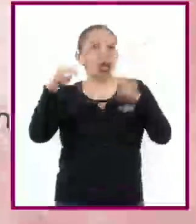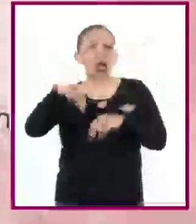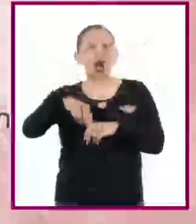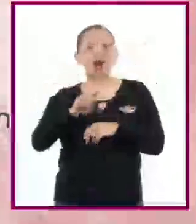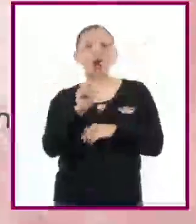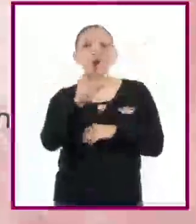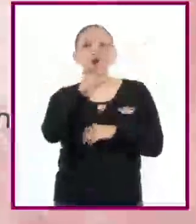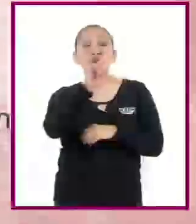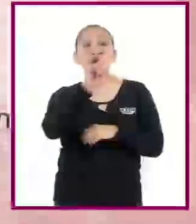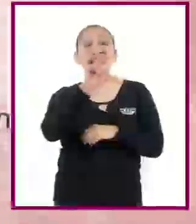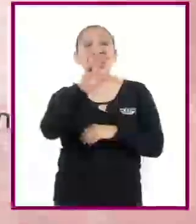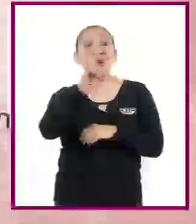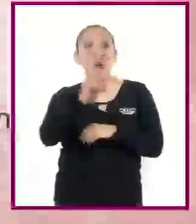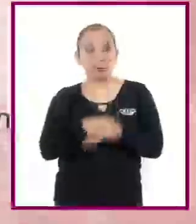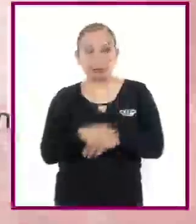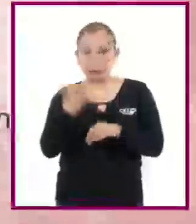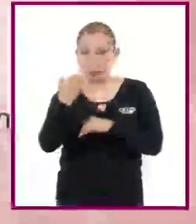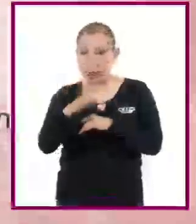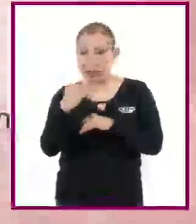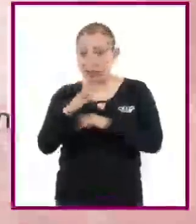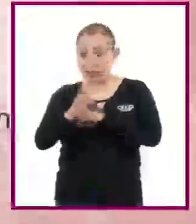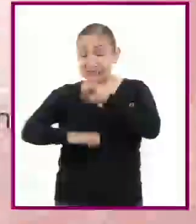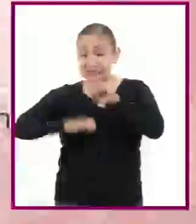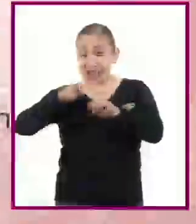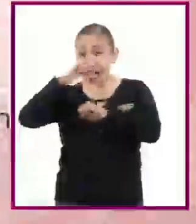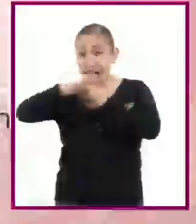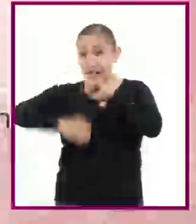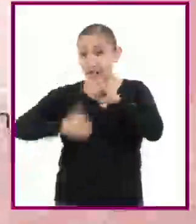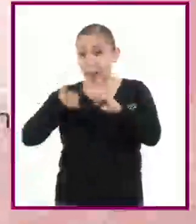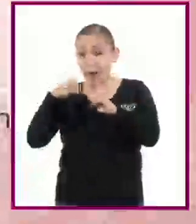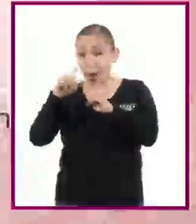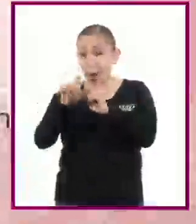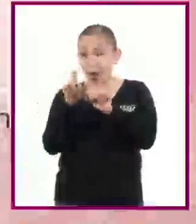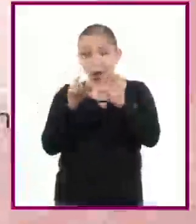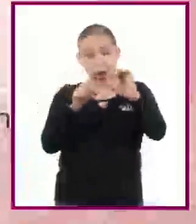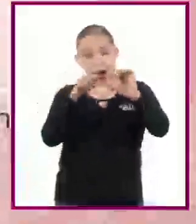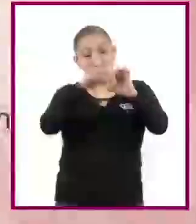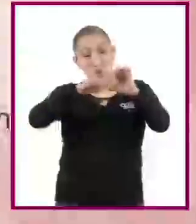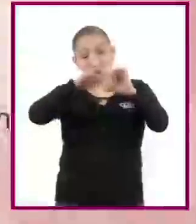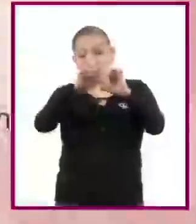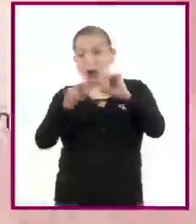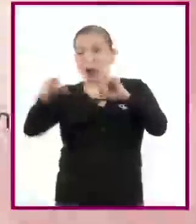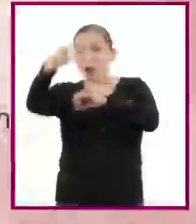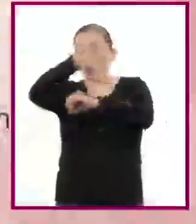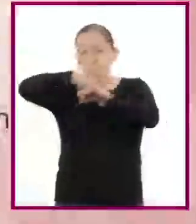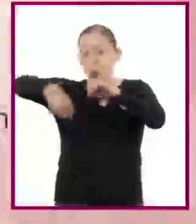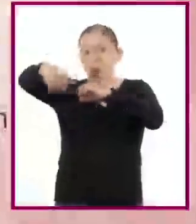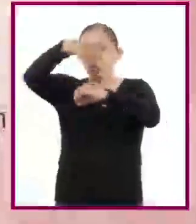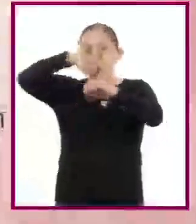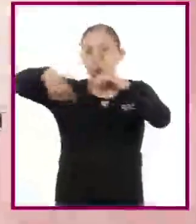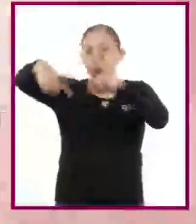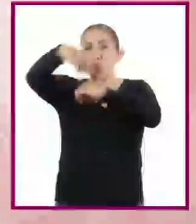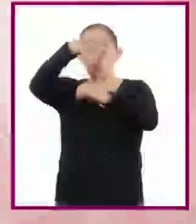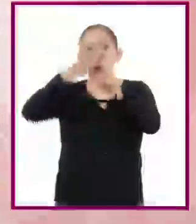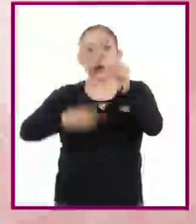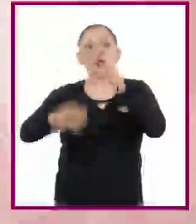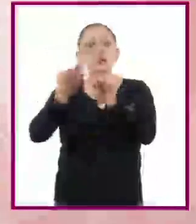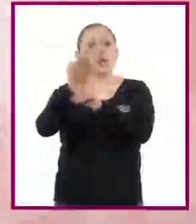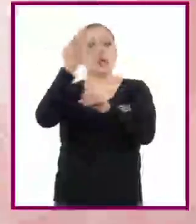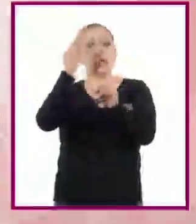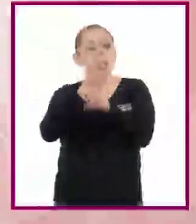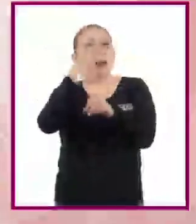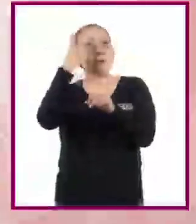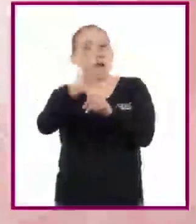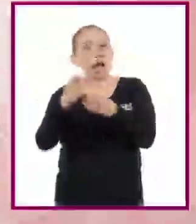núcleo del átomo, mientras que los electrones se encontraban alejados de él, girando a su alrededor y en número suficiente